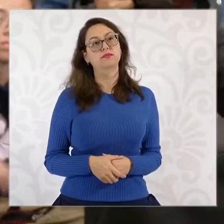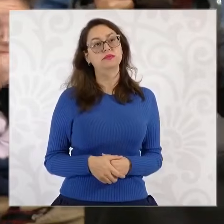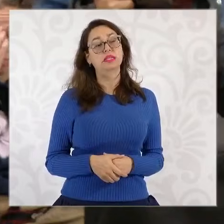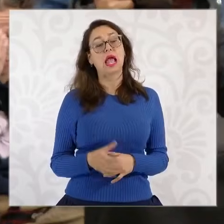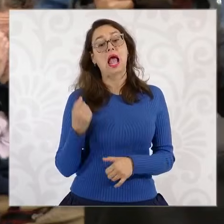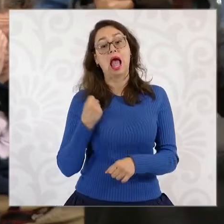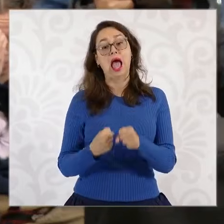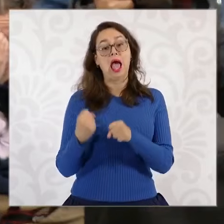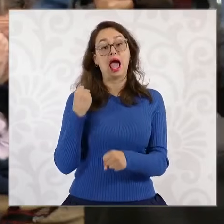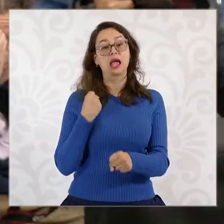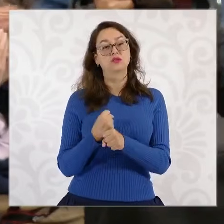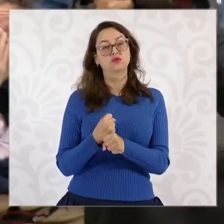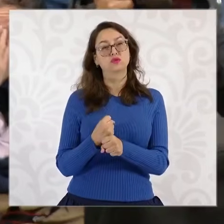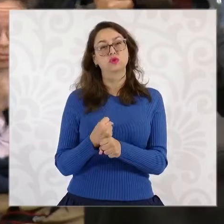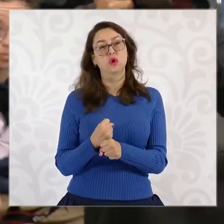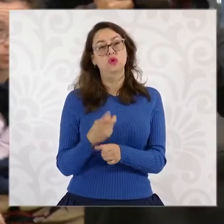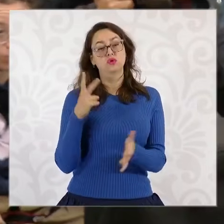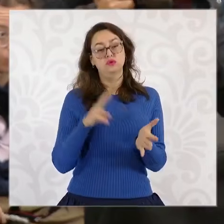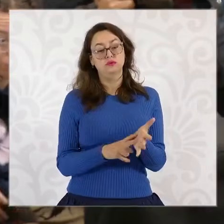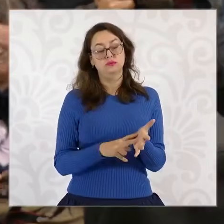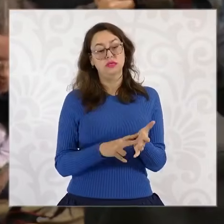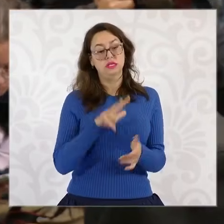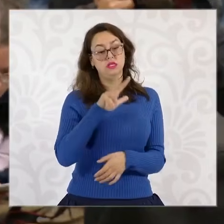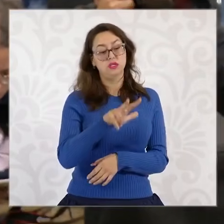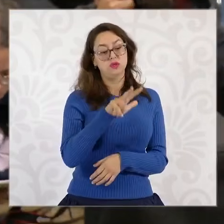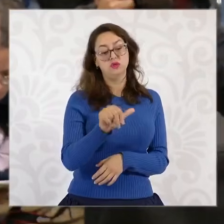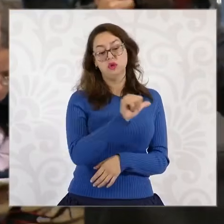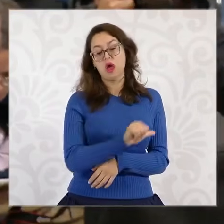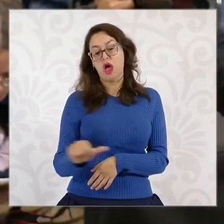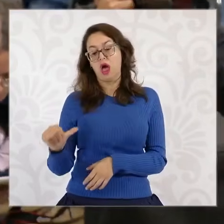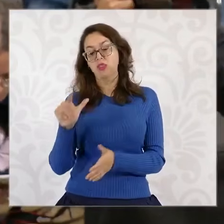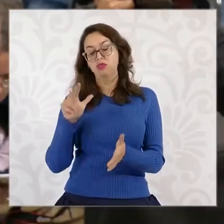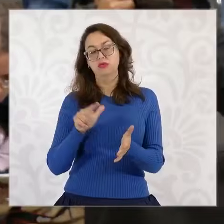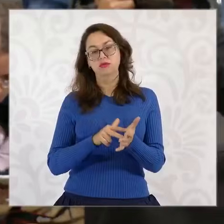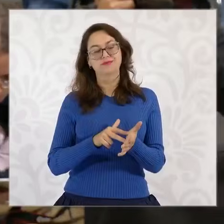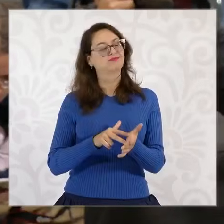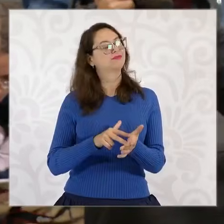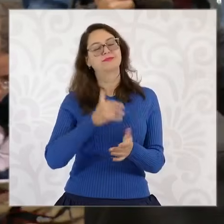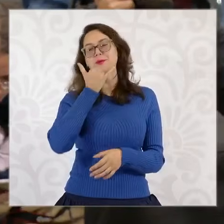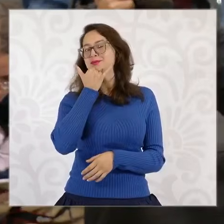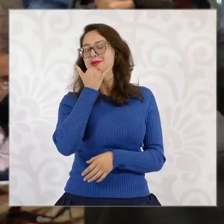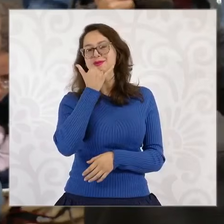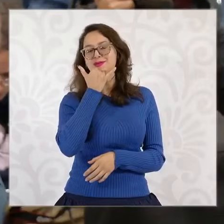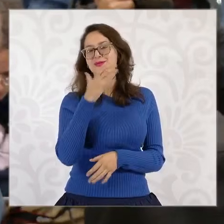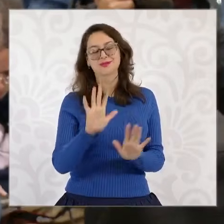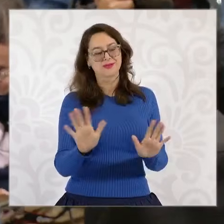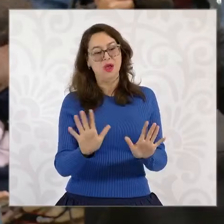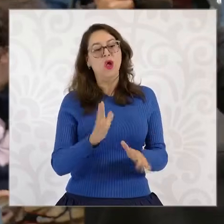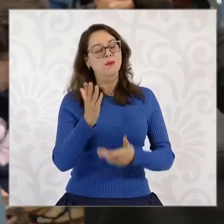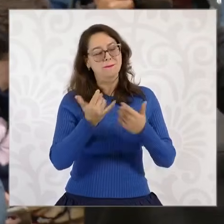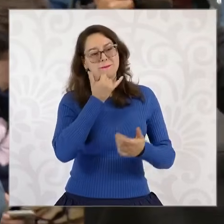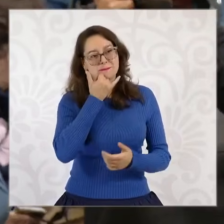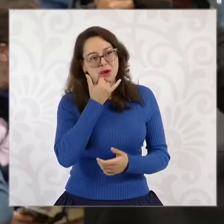2018 a 2019 a 2030, durante su administración, más bien, durante su administración, se van a